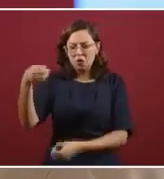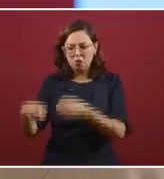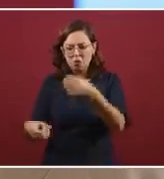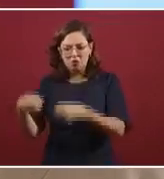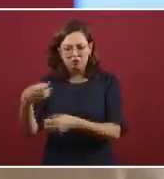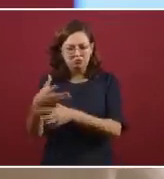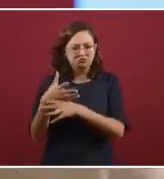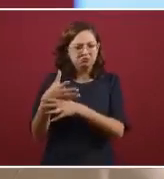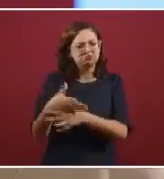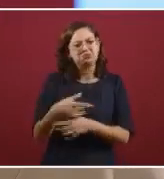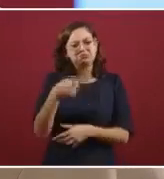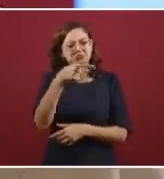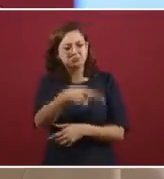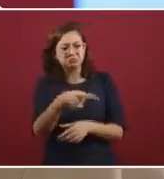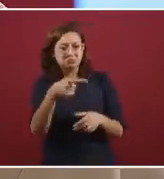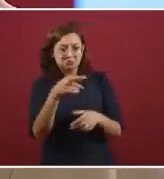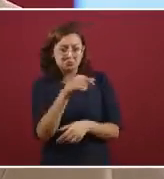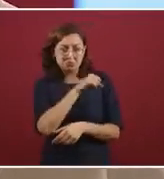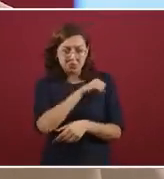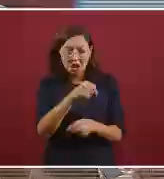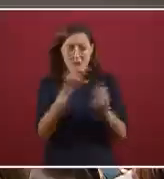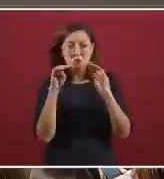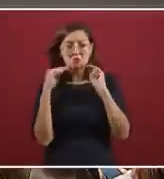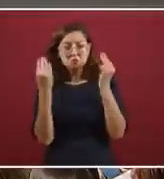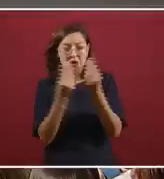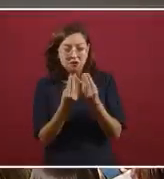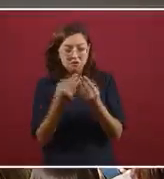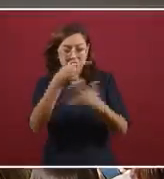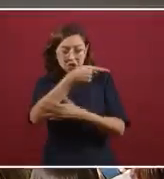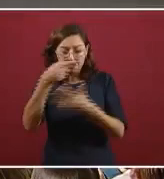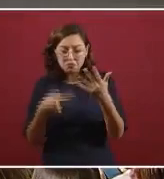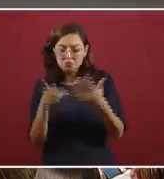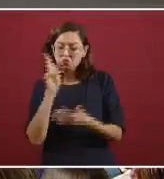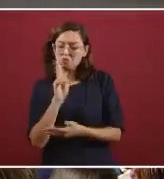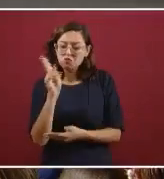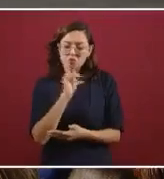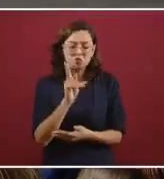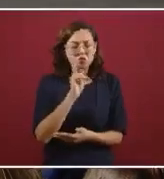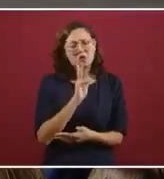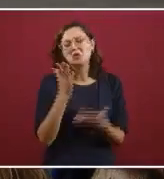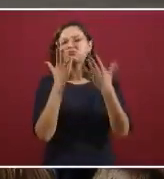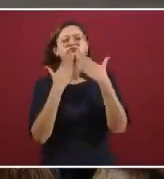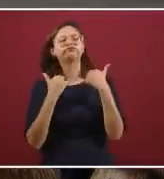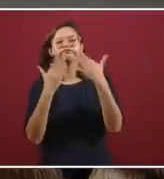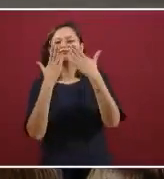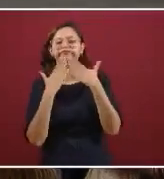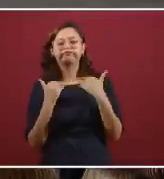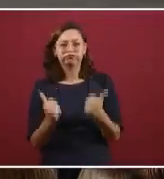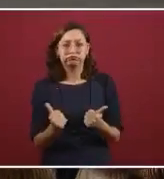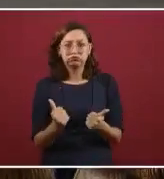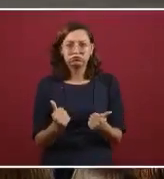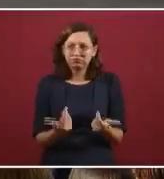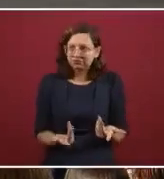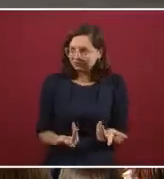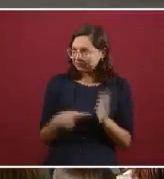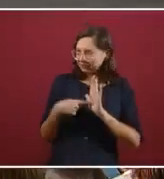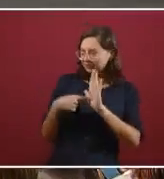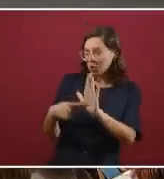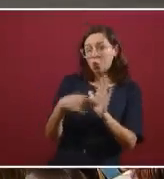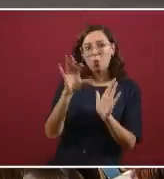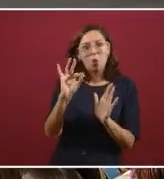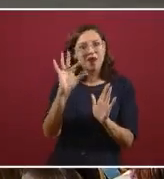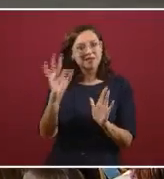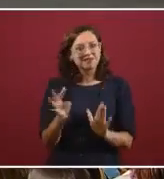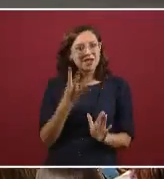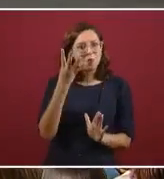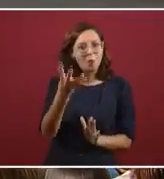de delincuencia organizada, desestimó 44 pruebas en contra de López